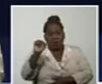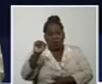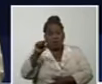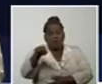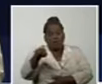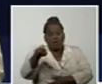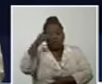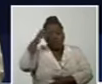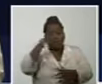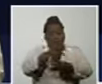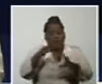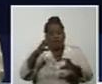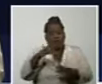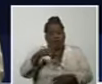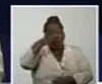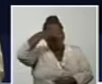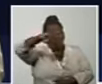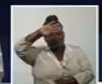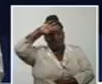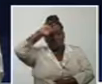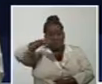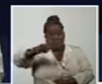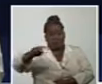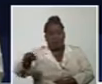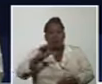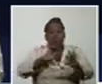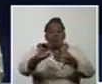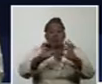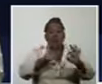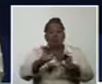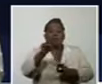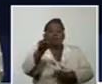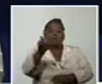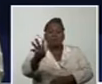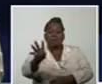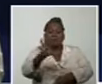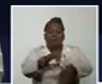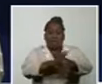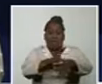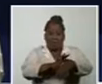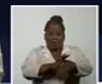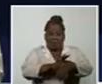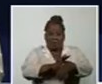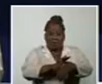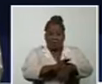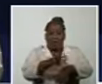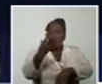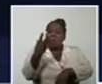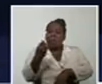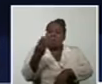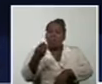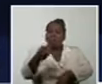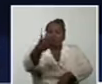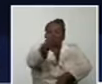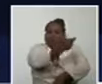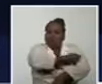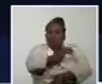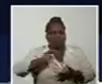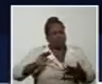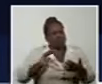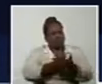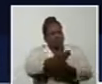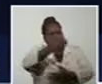científico de Cuba, que protegen contra 14 enfermedades, muchas de las cuales ya son eliminadas en nuestro